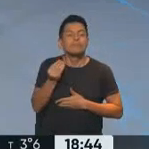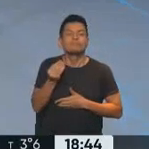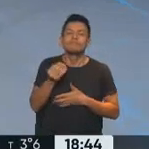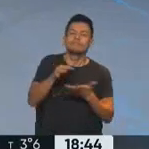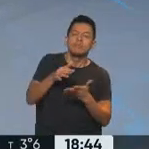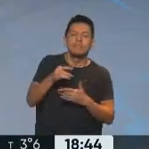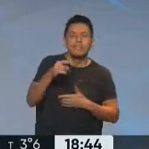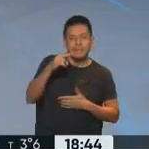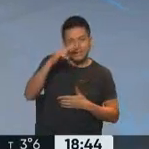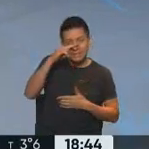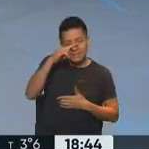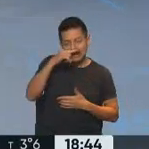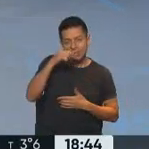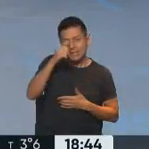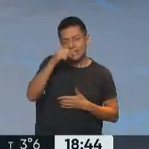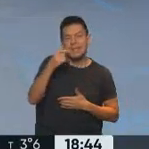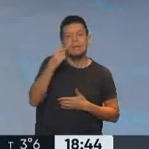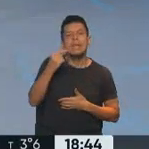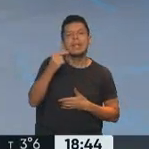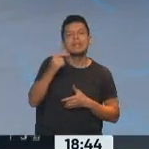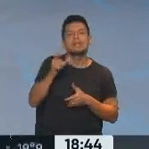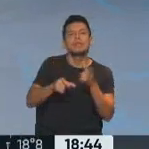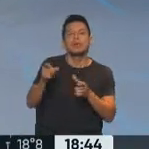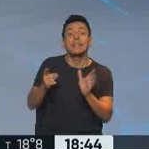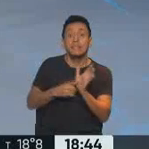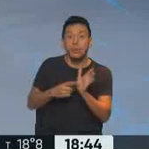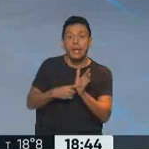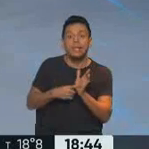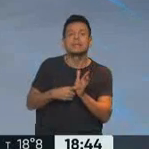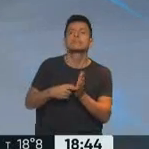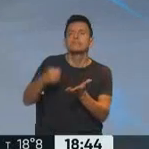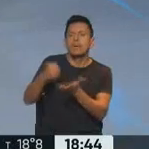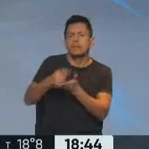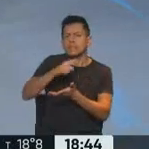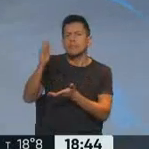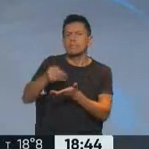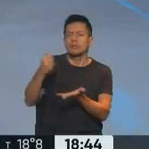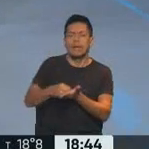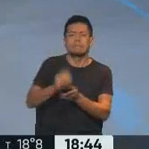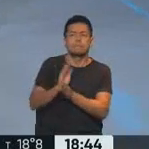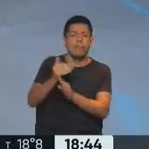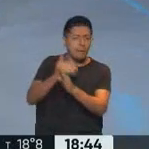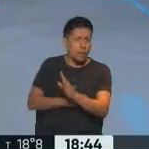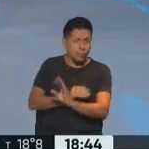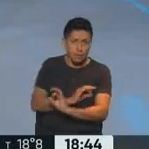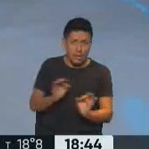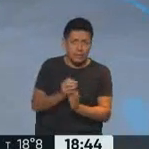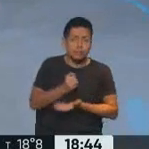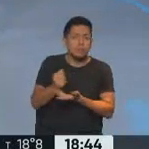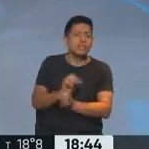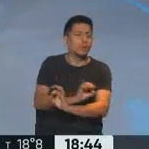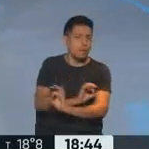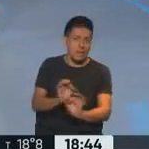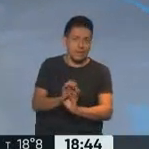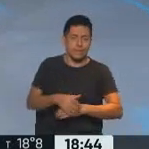aproximadamente 760.000 titulares que van a comenzar a pagar la tarifa real, es decir, sin ningún tipo de asistencia de subsidio